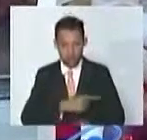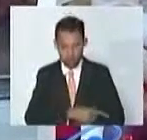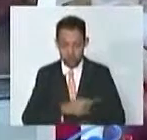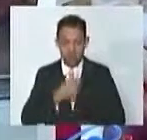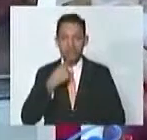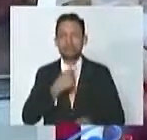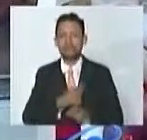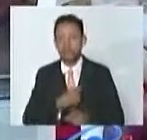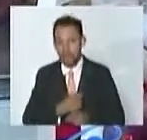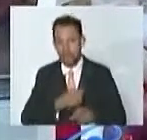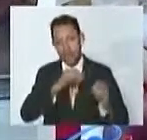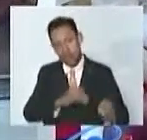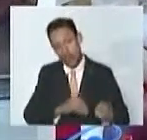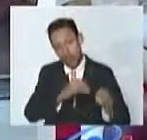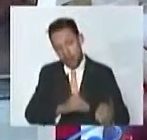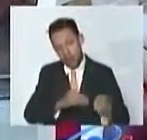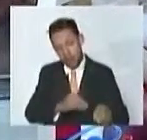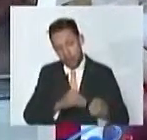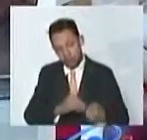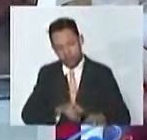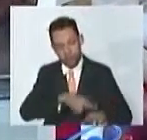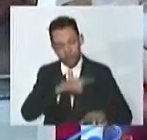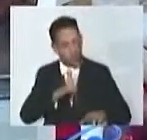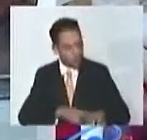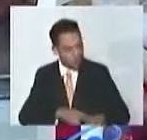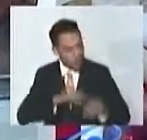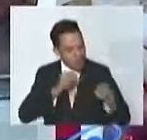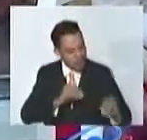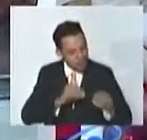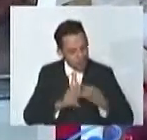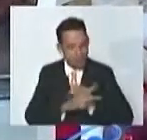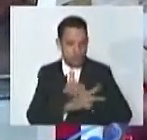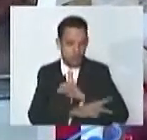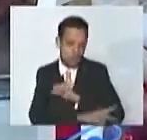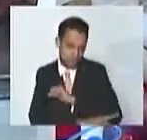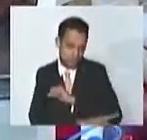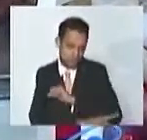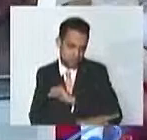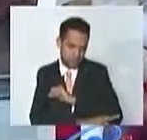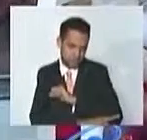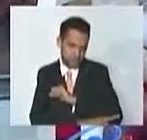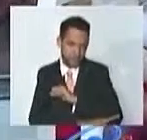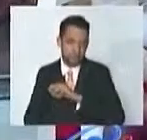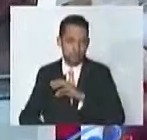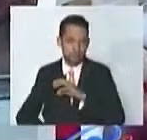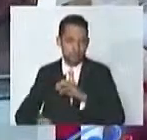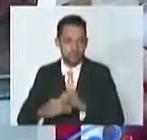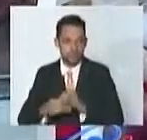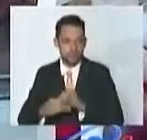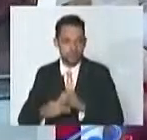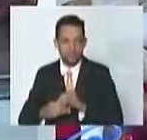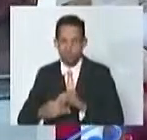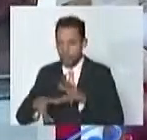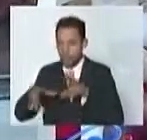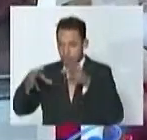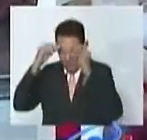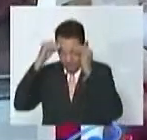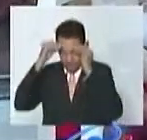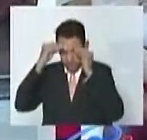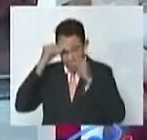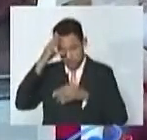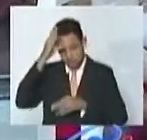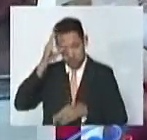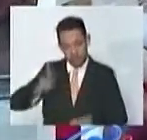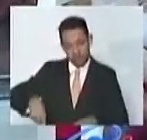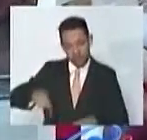un proceso normal dentro de su escolaridad. ¿Qué hizo esto? Limitó su proceso de aprendizaje. Entonces,